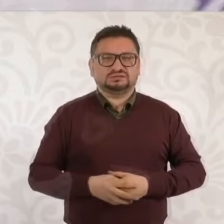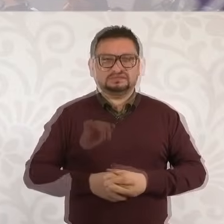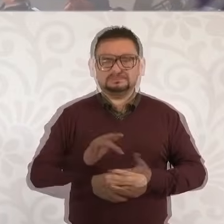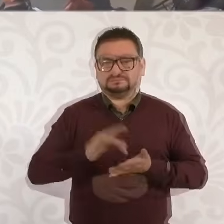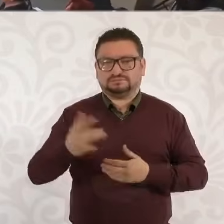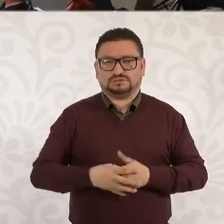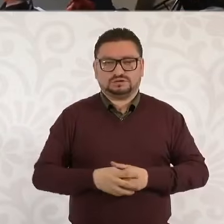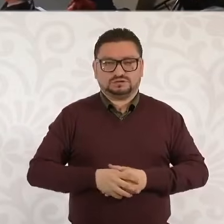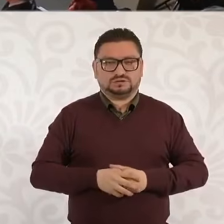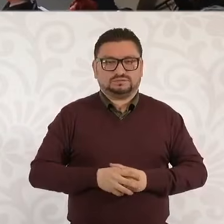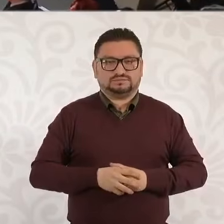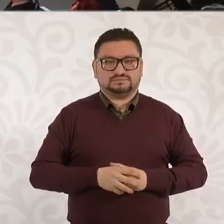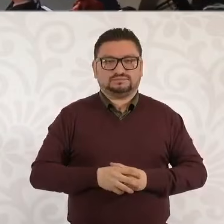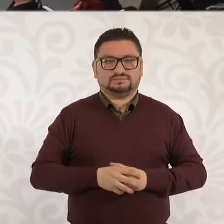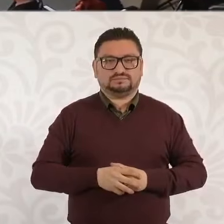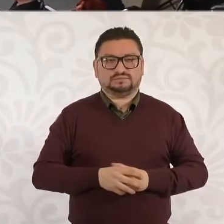tema, ¿no?